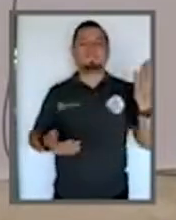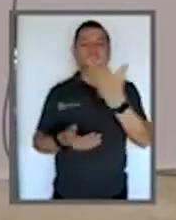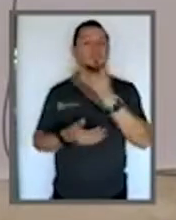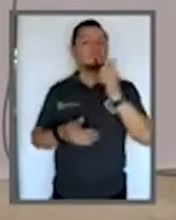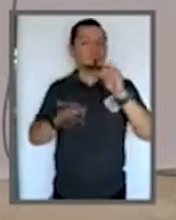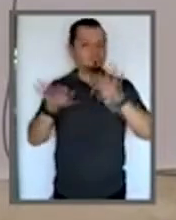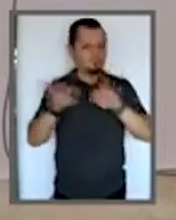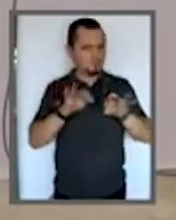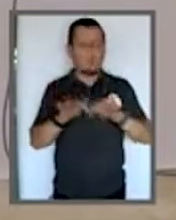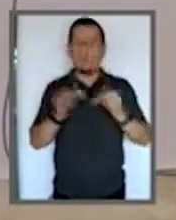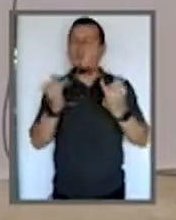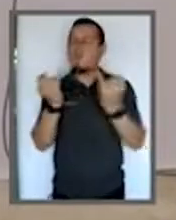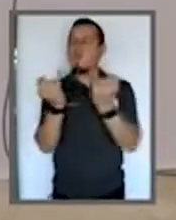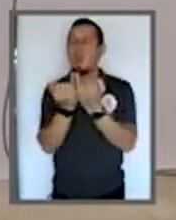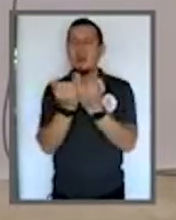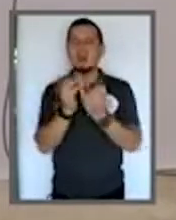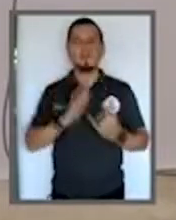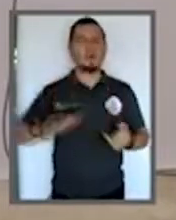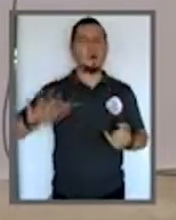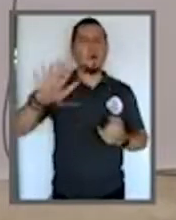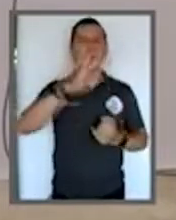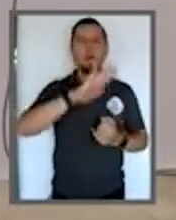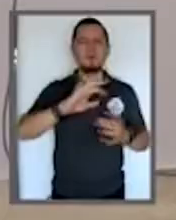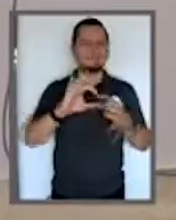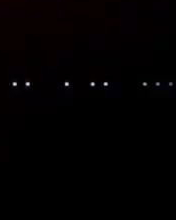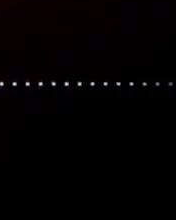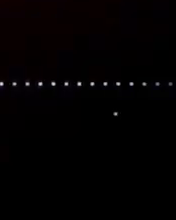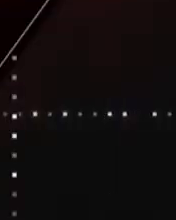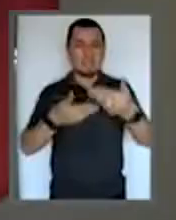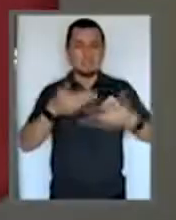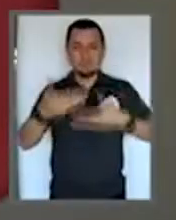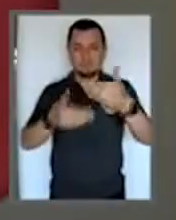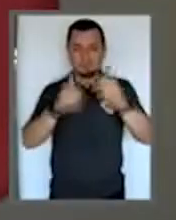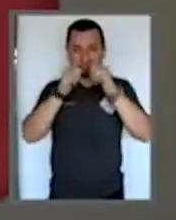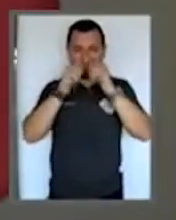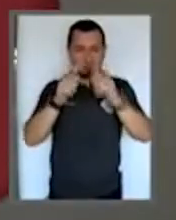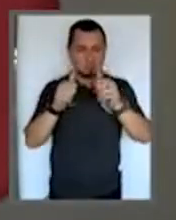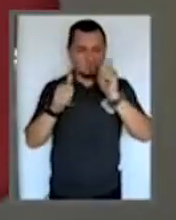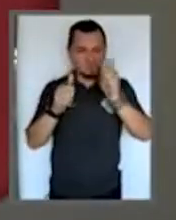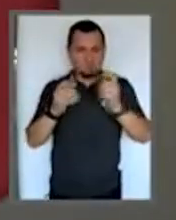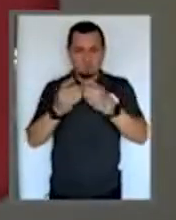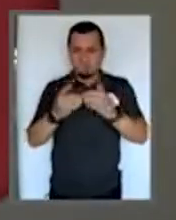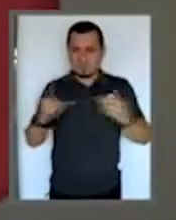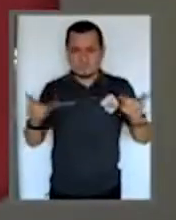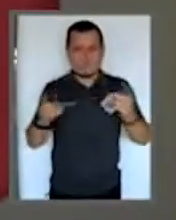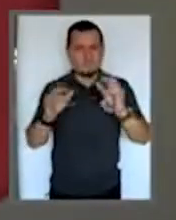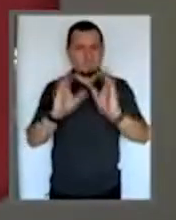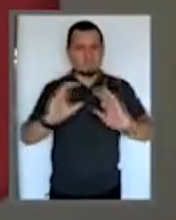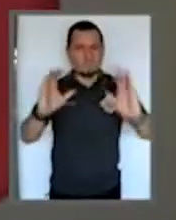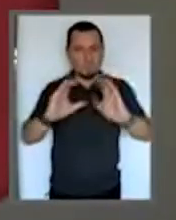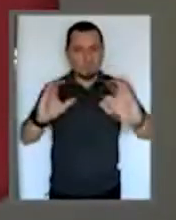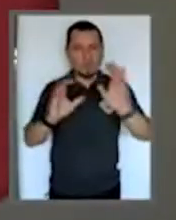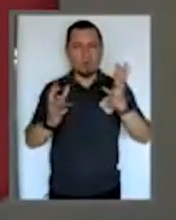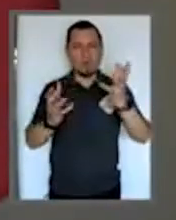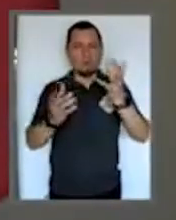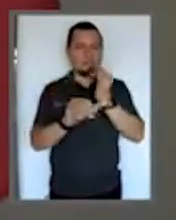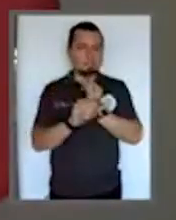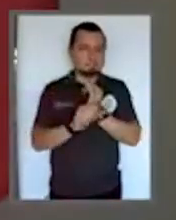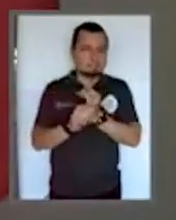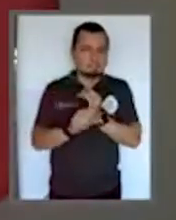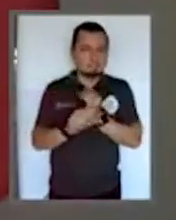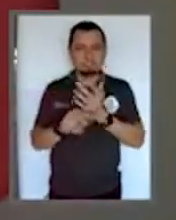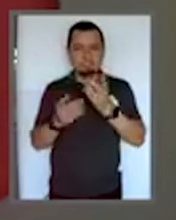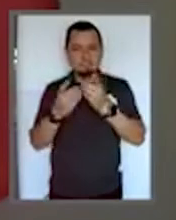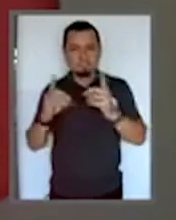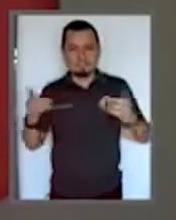sin embargo el listo los servicios que ya podrán abrir el próximo lunes actividades de desarrollo de software y aplicaciones investigación